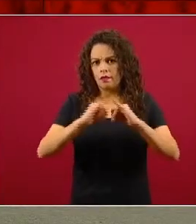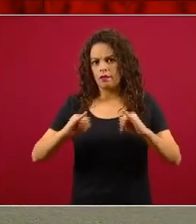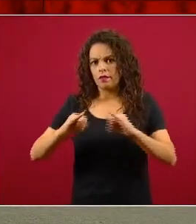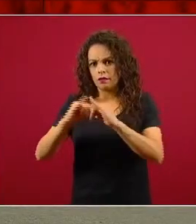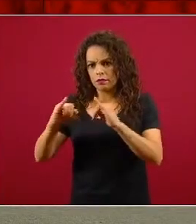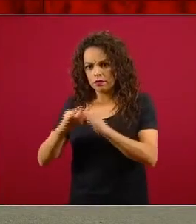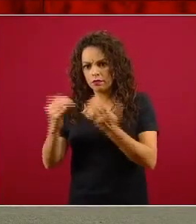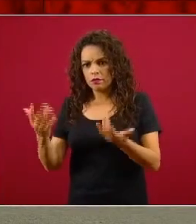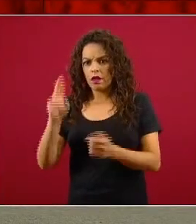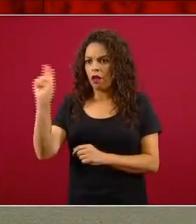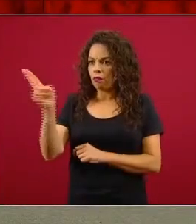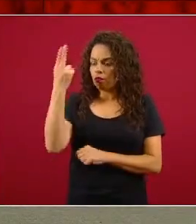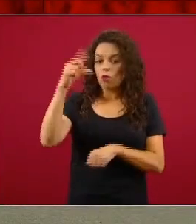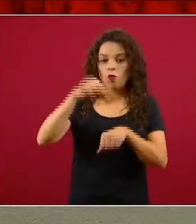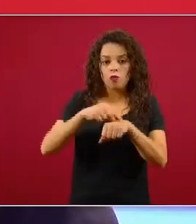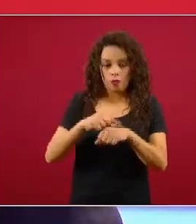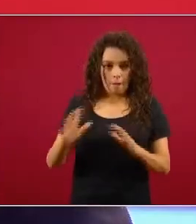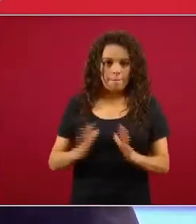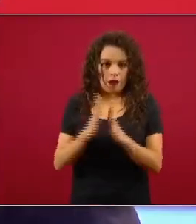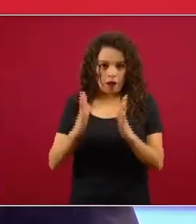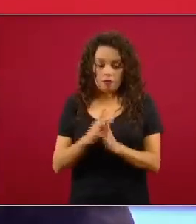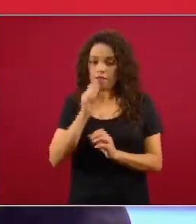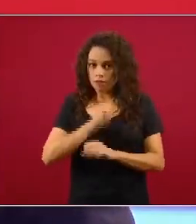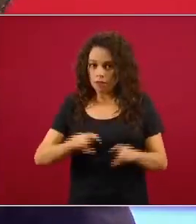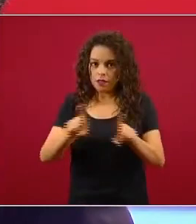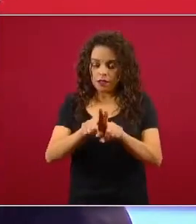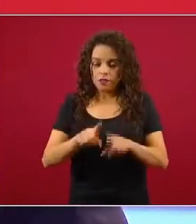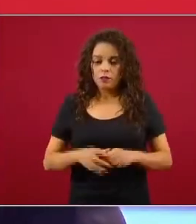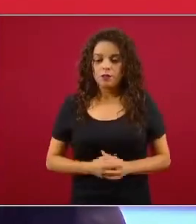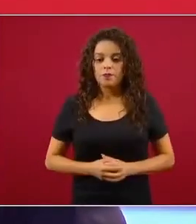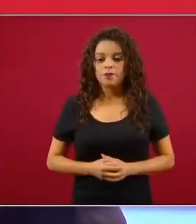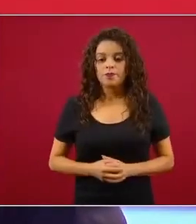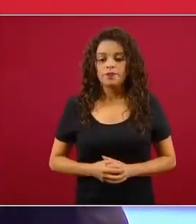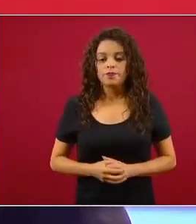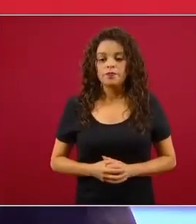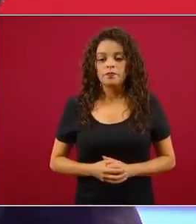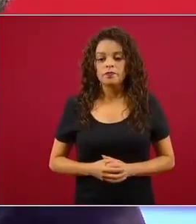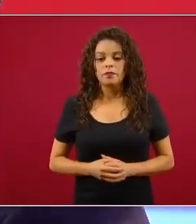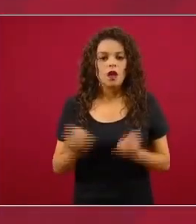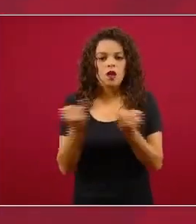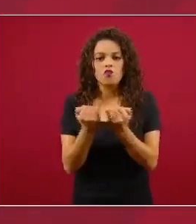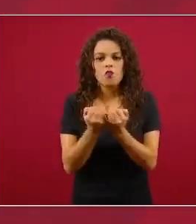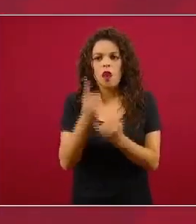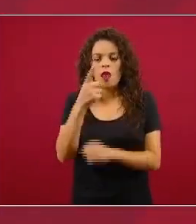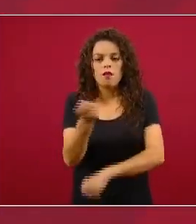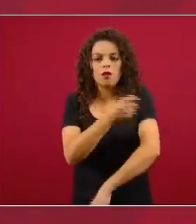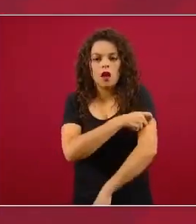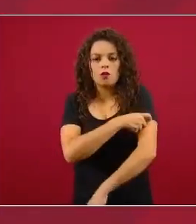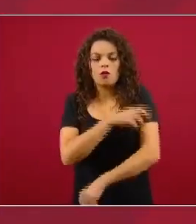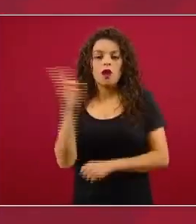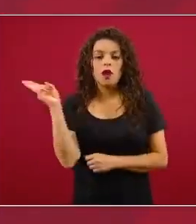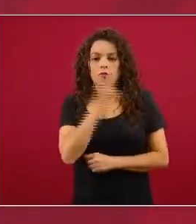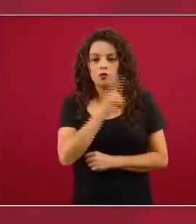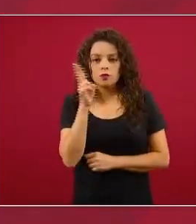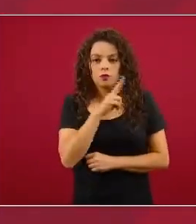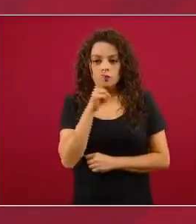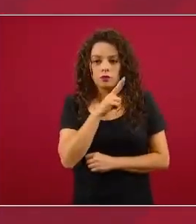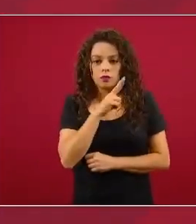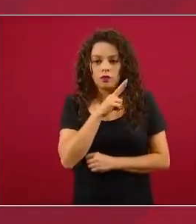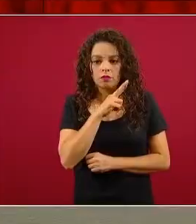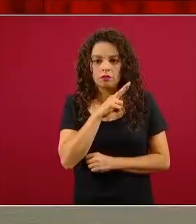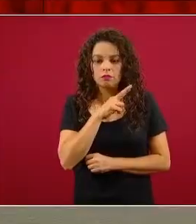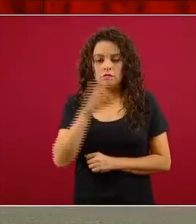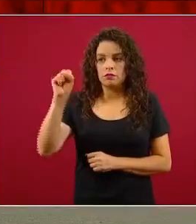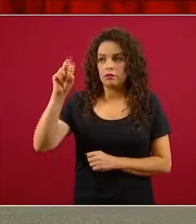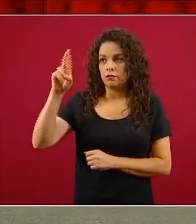académicas y médicas que estarían participando. Y lo mismo pasa con la vacuna rusa. La vía de entrada es a través del servicio exterior,